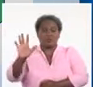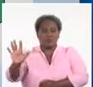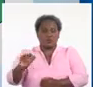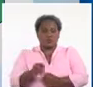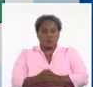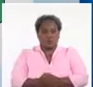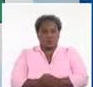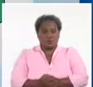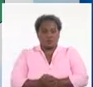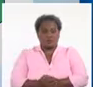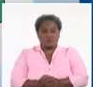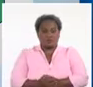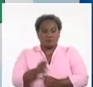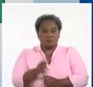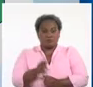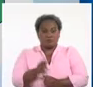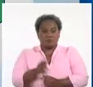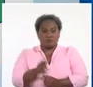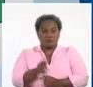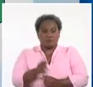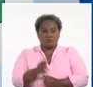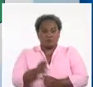555 casos, estamos hablando